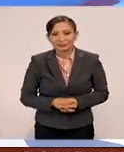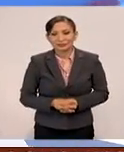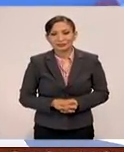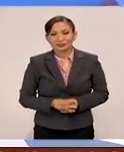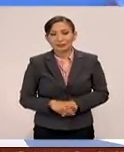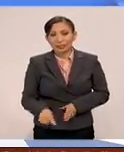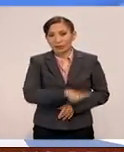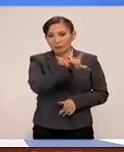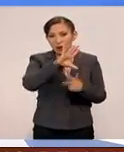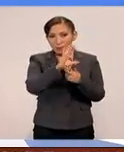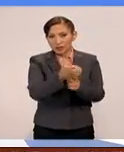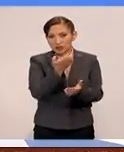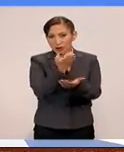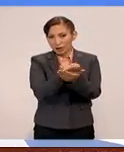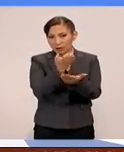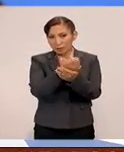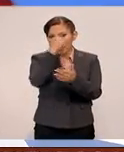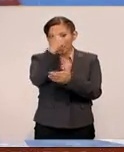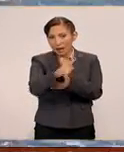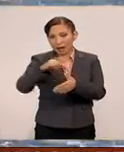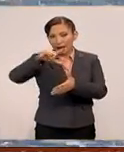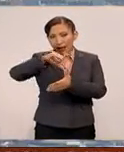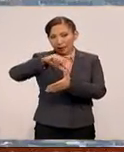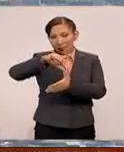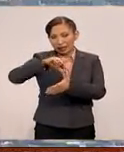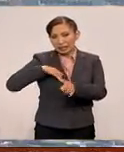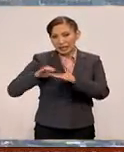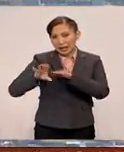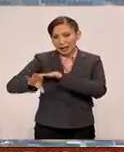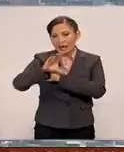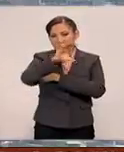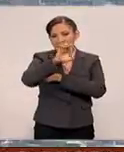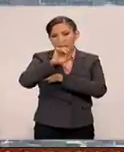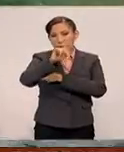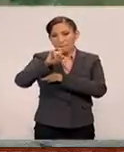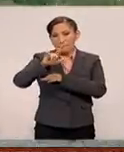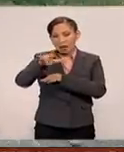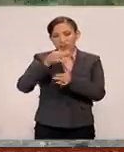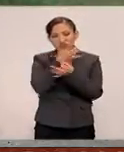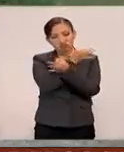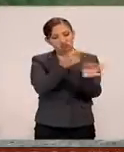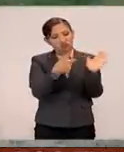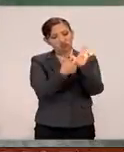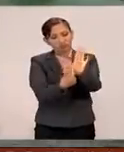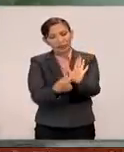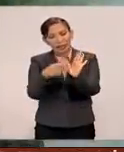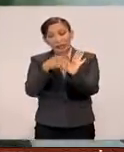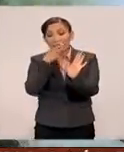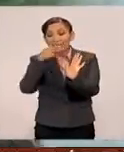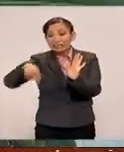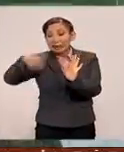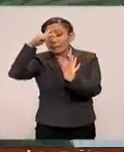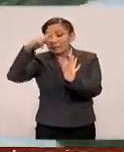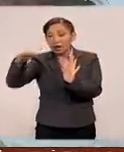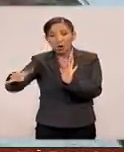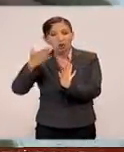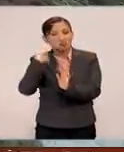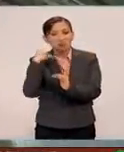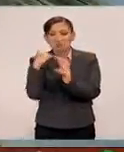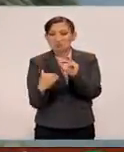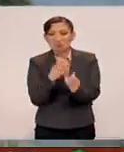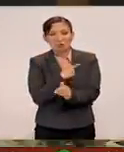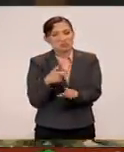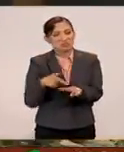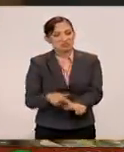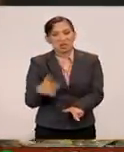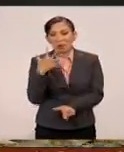Luego de que la Comisión Económica para América Latina y el Caribe, la CEPAL, publicara un reporte en el que indica que en México no ha disminuido la